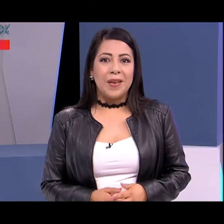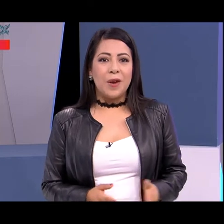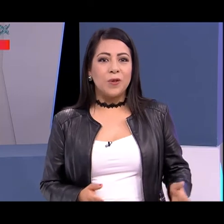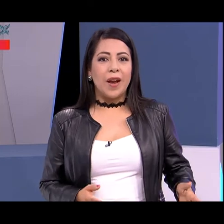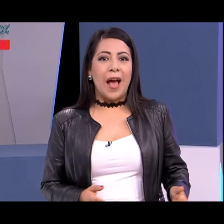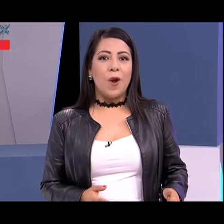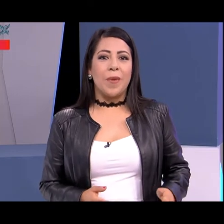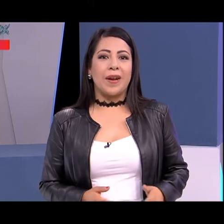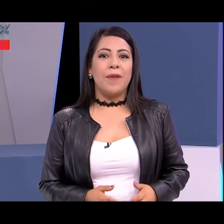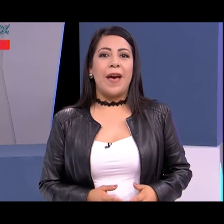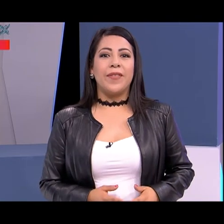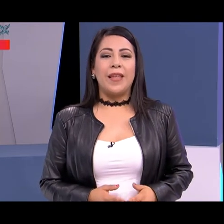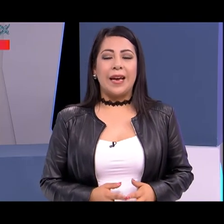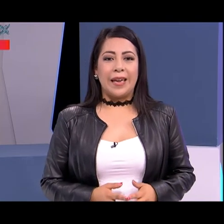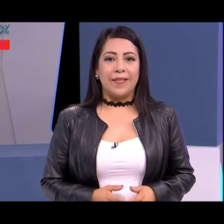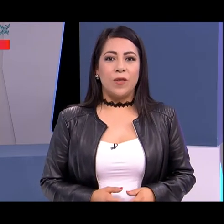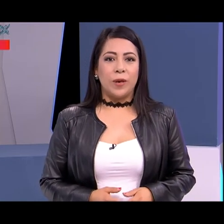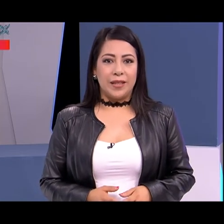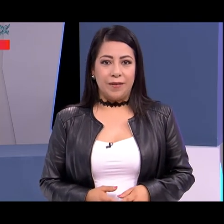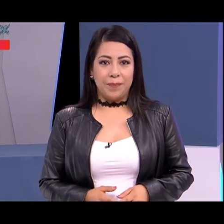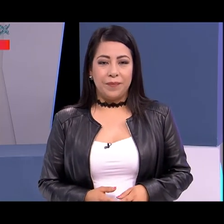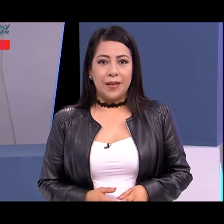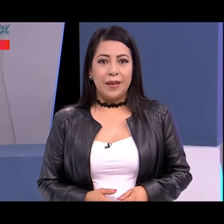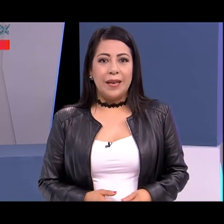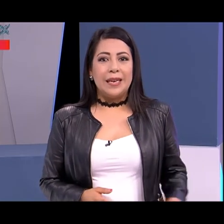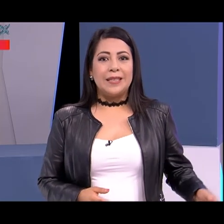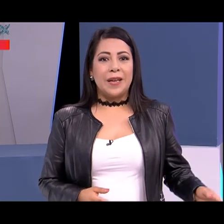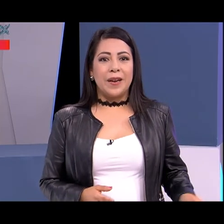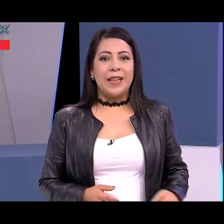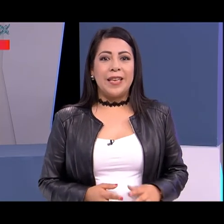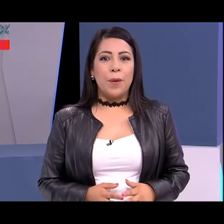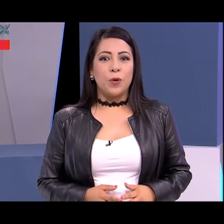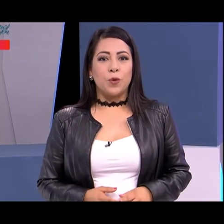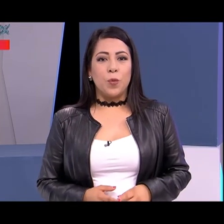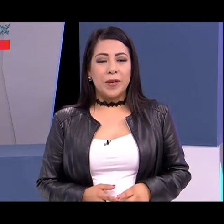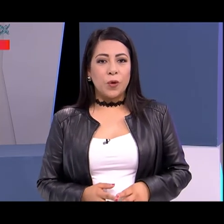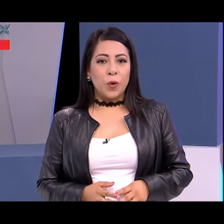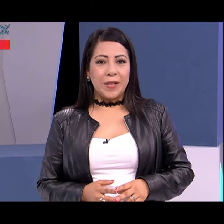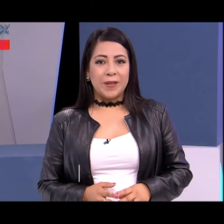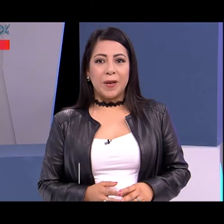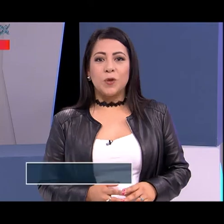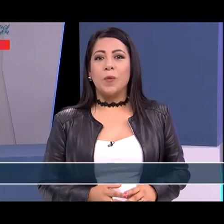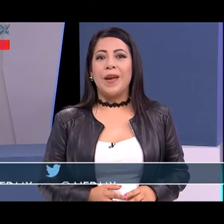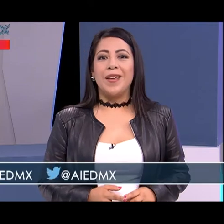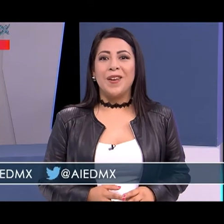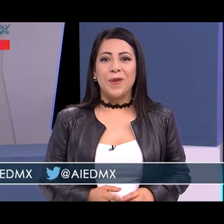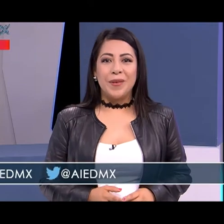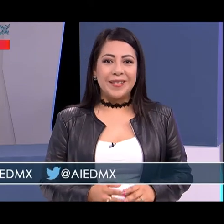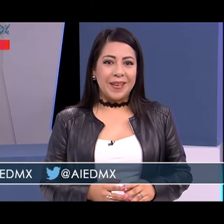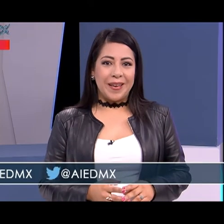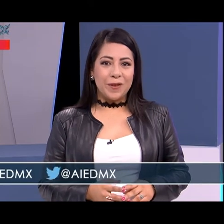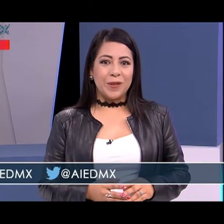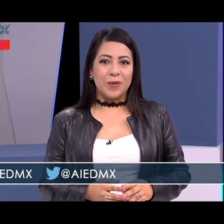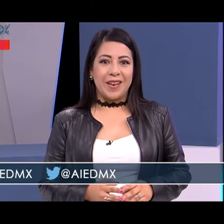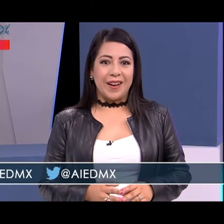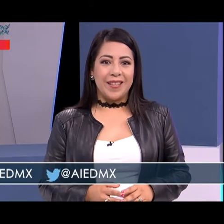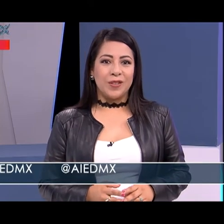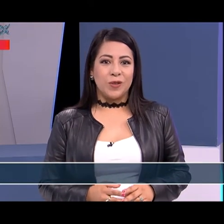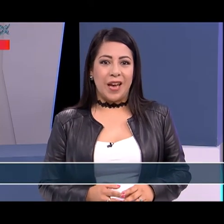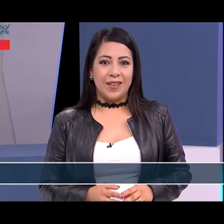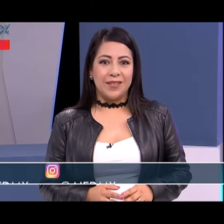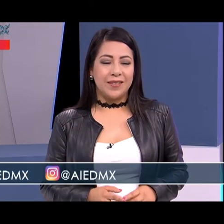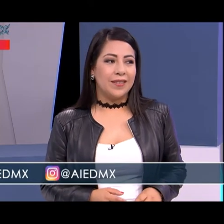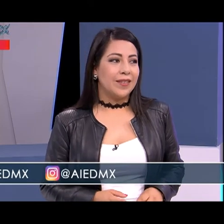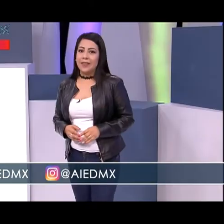Lascano, que nos traerá lo más relevante de la agenda educativa. Y cierren el día, por supuesto, con este resumen y no olviden seguirnos en nuestras